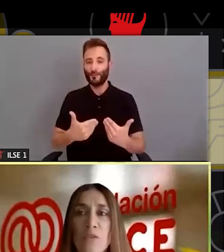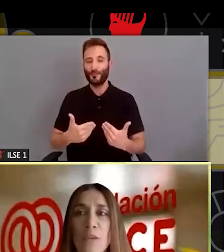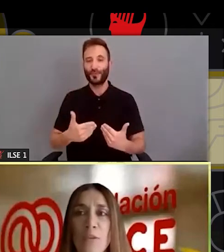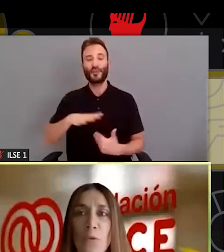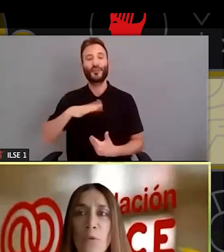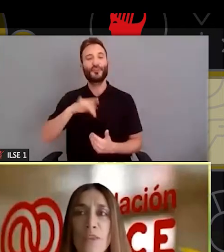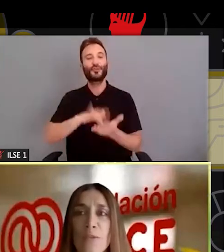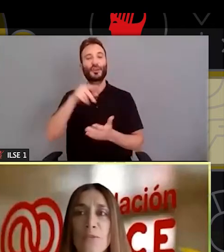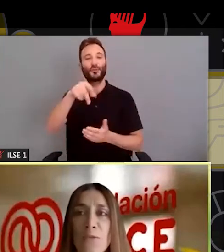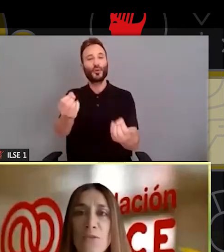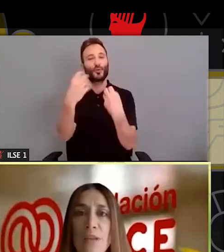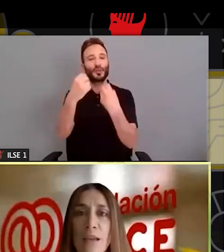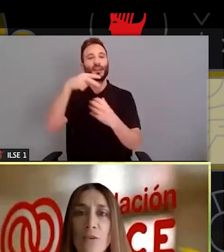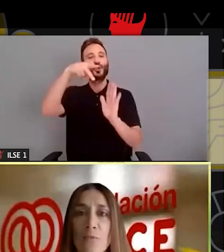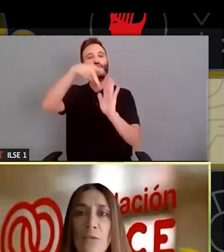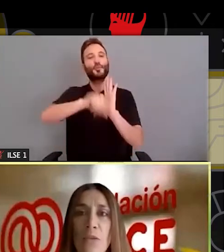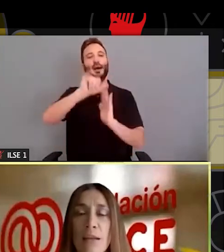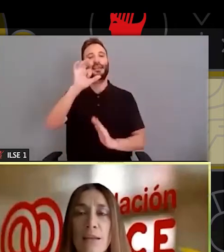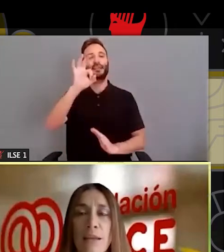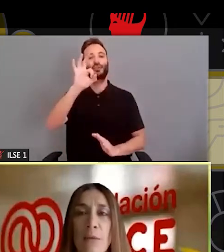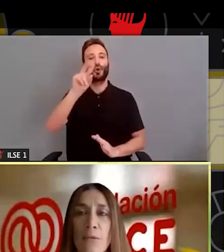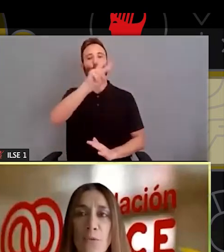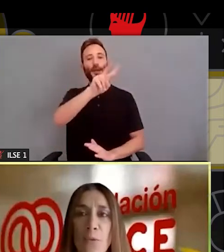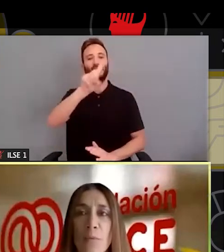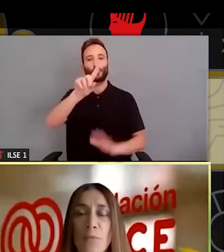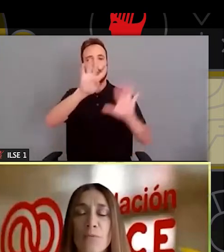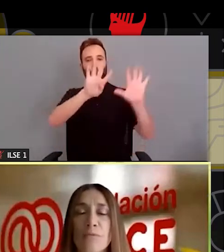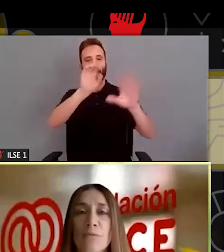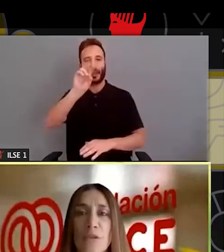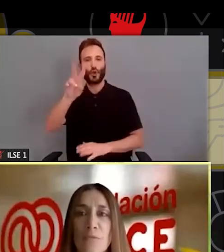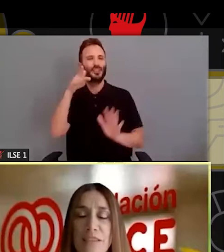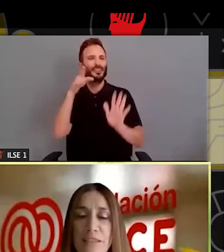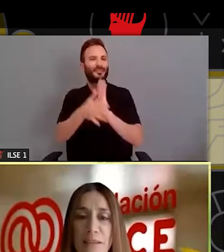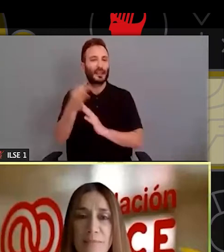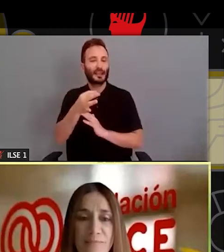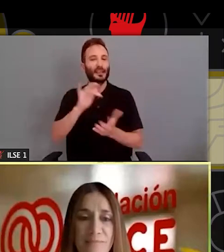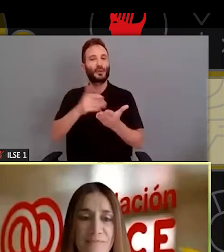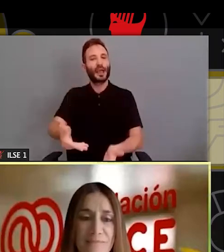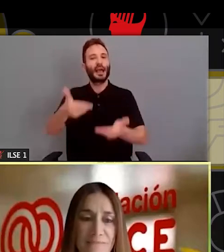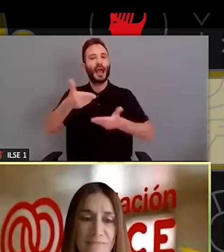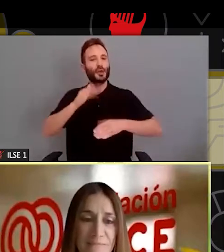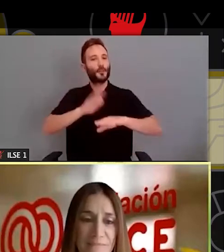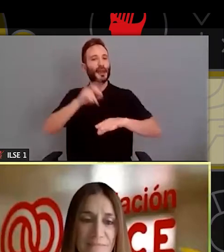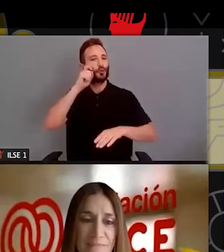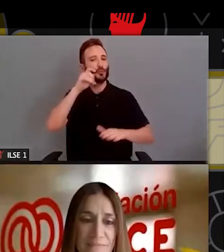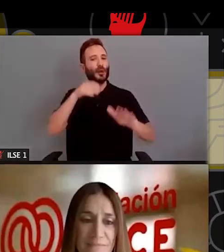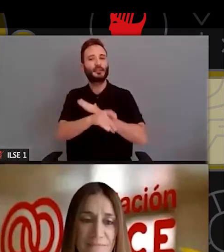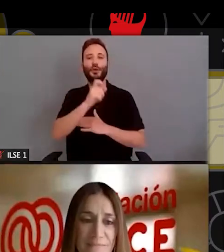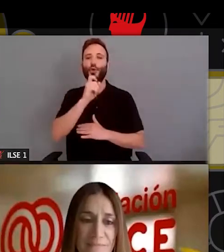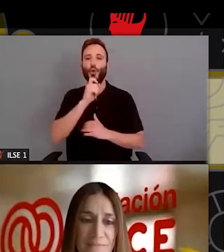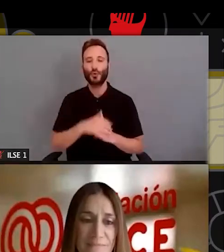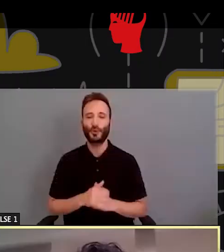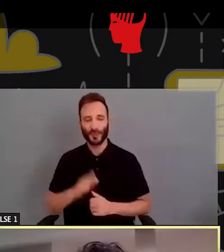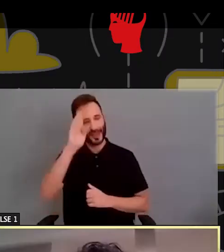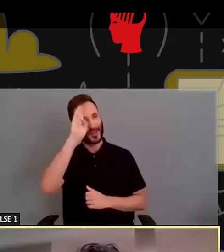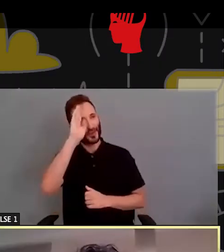ISO 21902, a qué nos va a ayudar y en qué va a contribuir por un turismo accesible. Hola Sonia, buenas